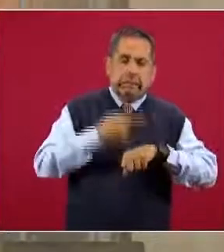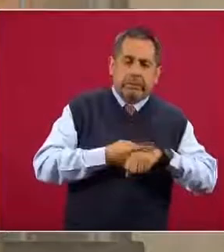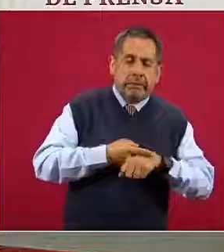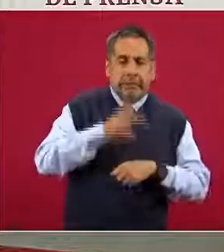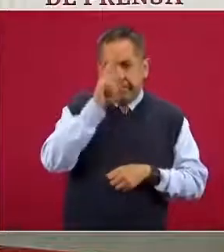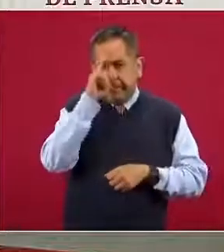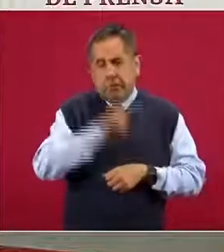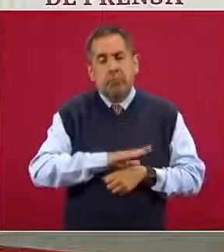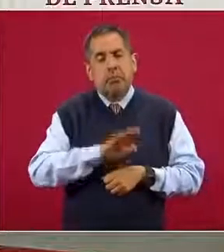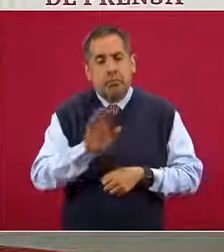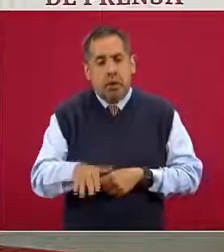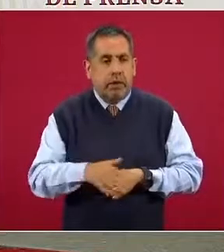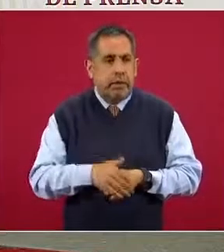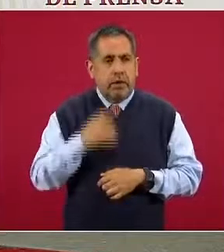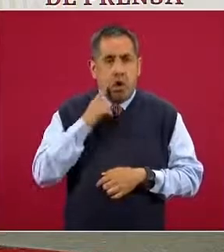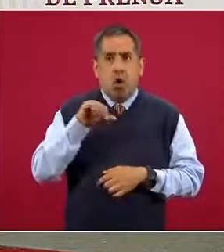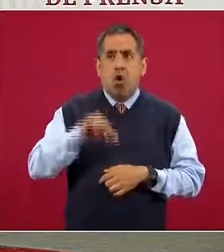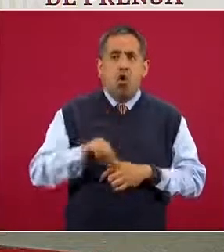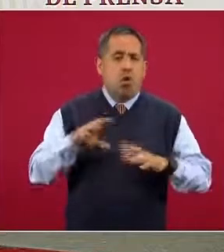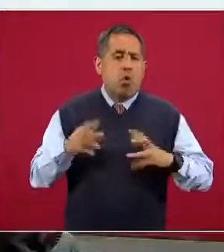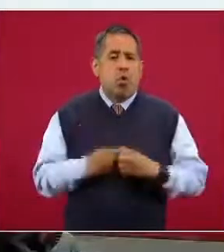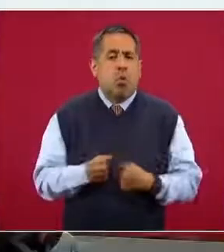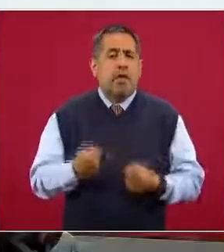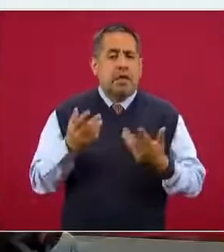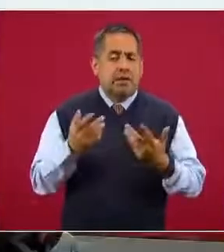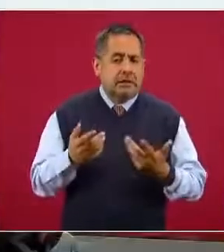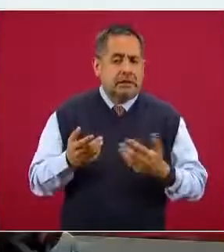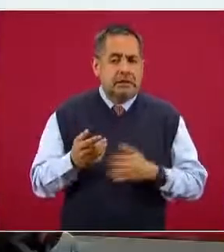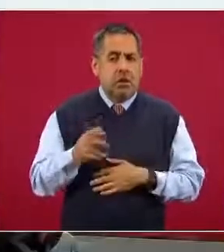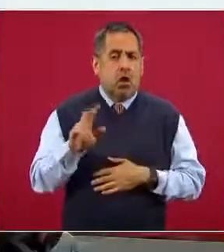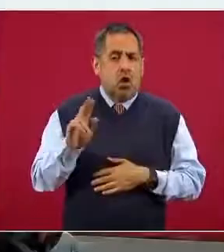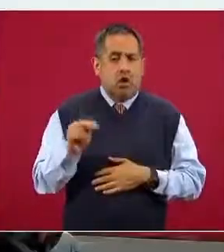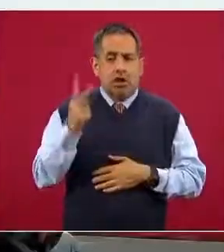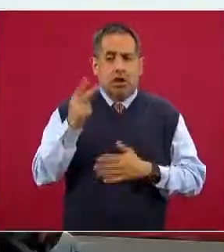y que para el corte del día de hoy representan